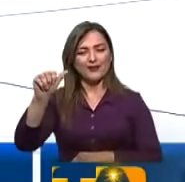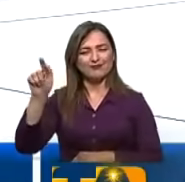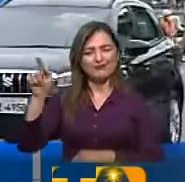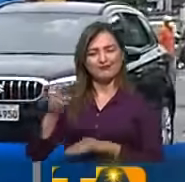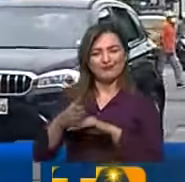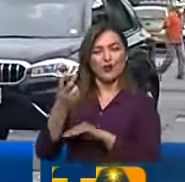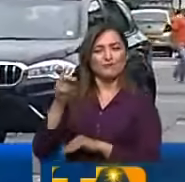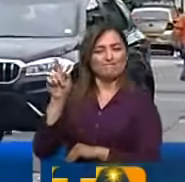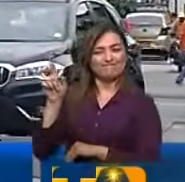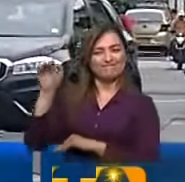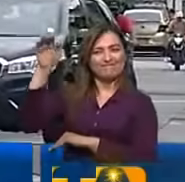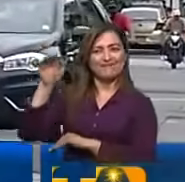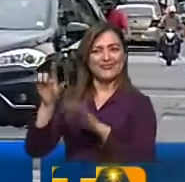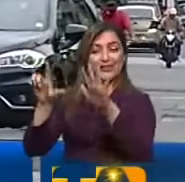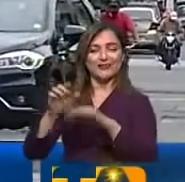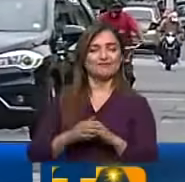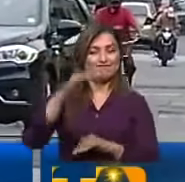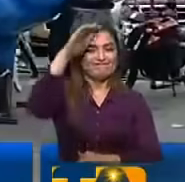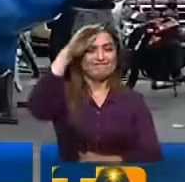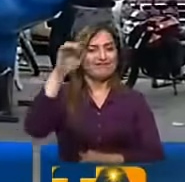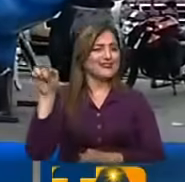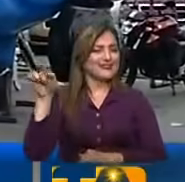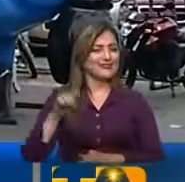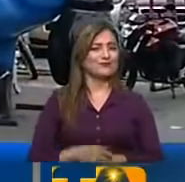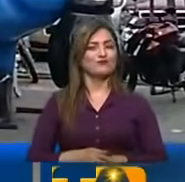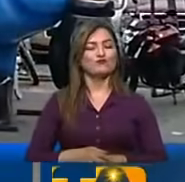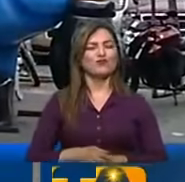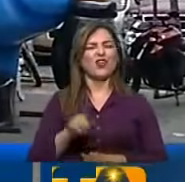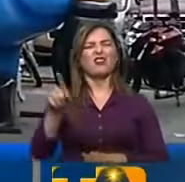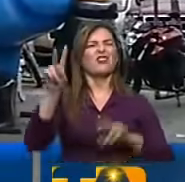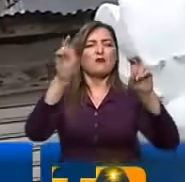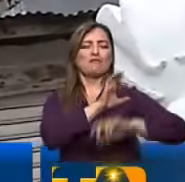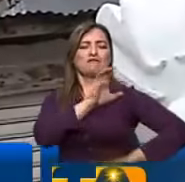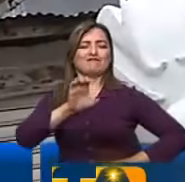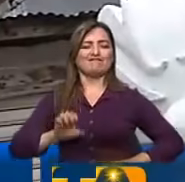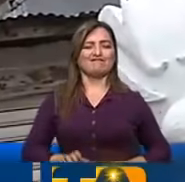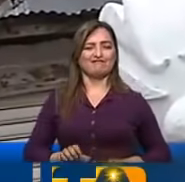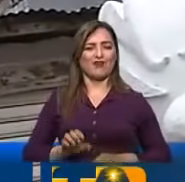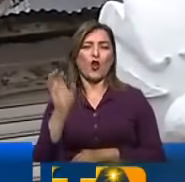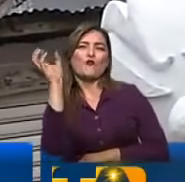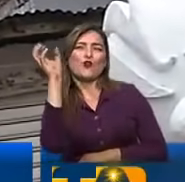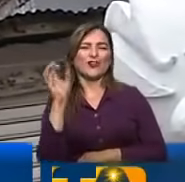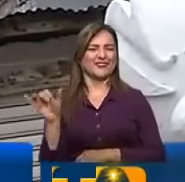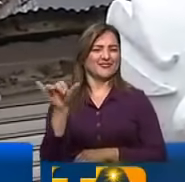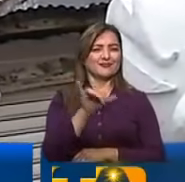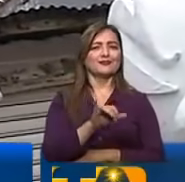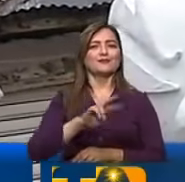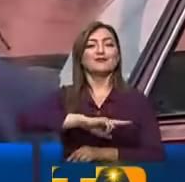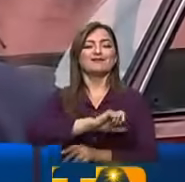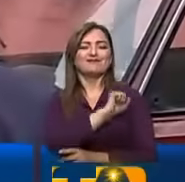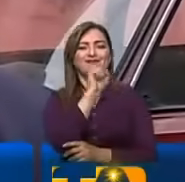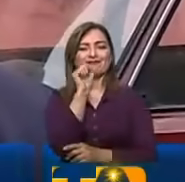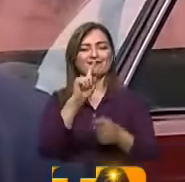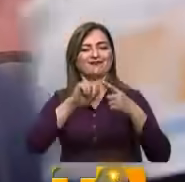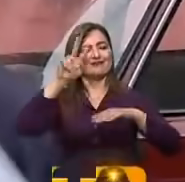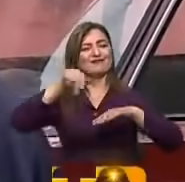de altura. En la otra esquina está el gigante Minions y un bombillo con la temática de Melec, vicecampeón del torneo ecuatoriano de fútbol. ¿Qué